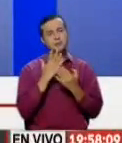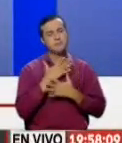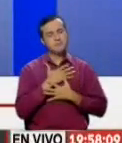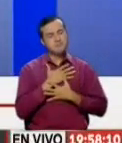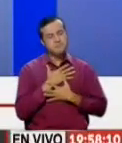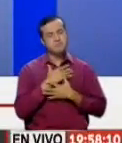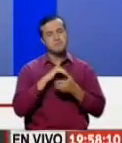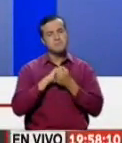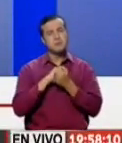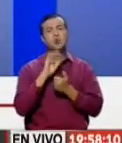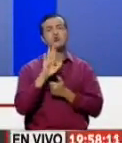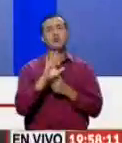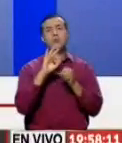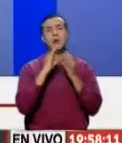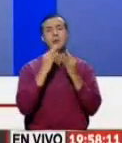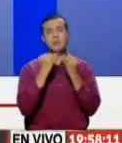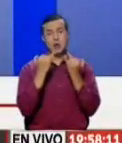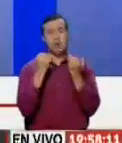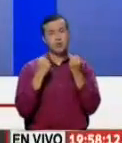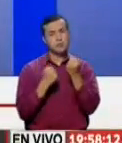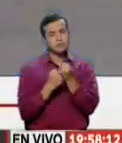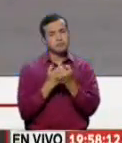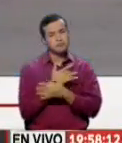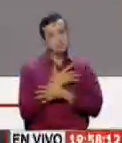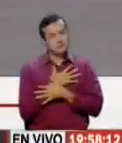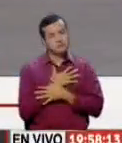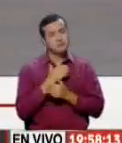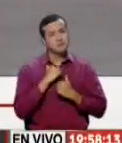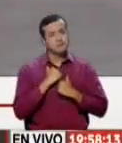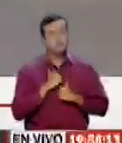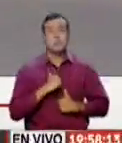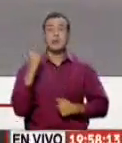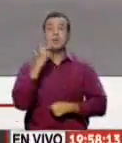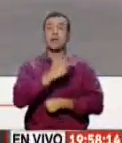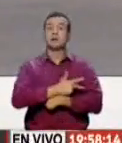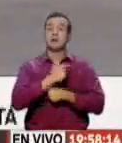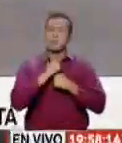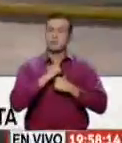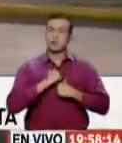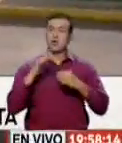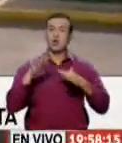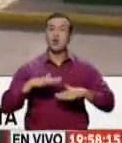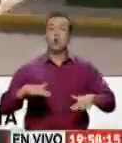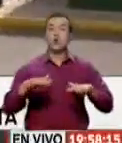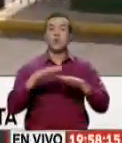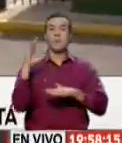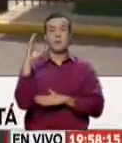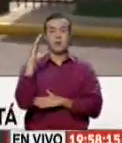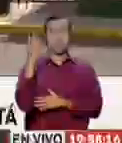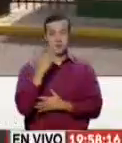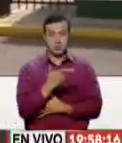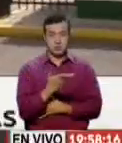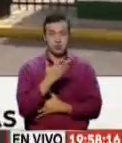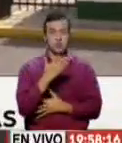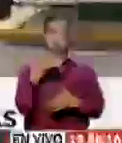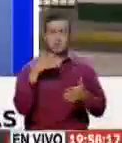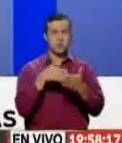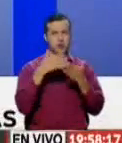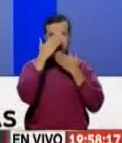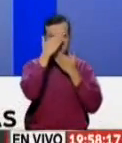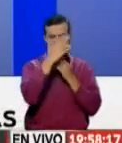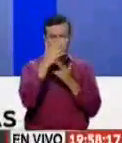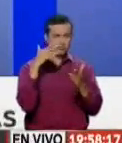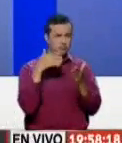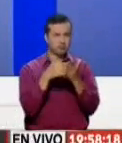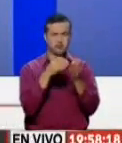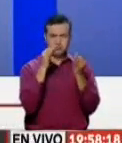sus seres queridos en estos momentos de dolor. Y decretó 3 días de duelo nacional e indicó que se derrotará al terrorismo. Y en